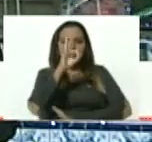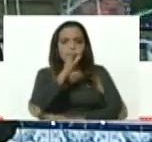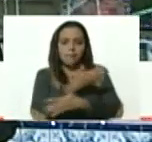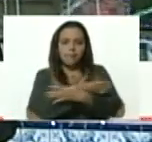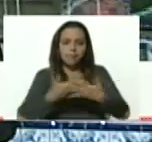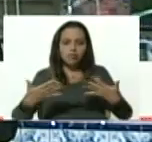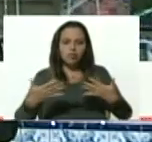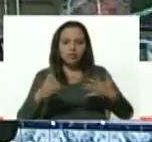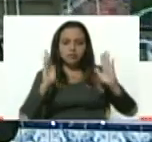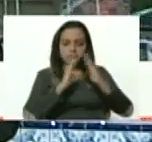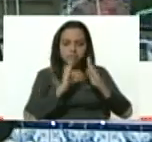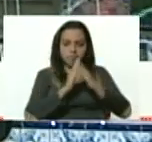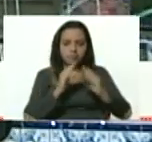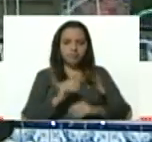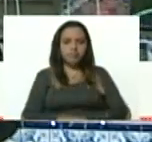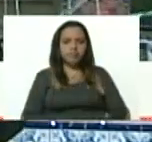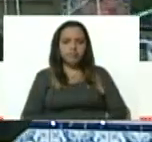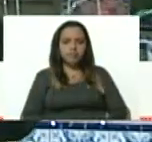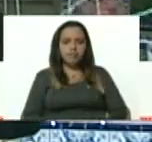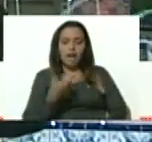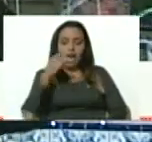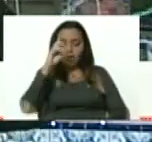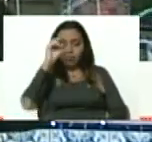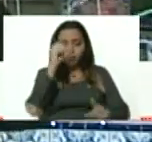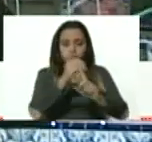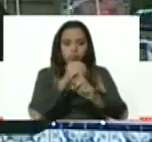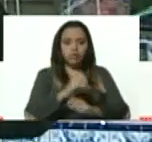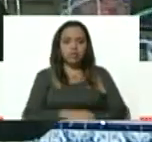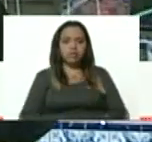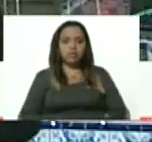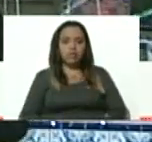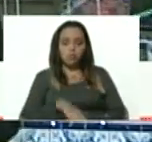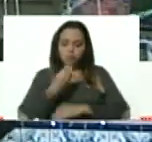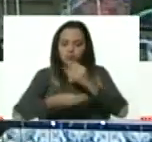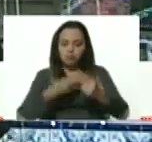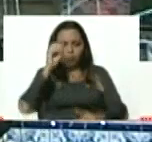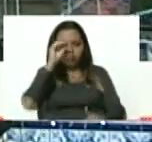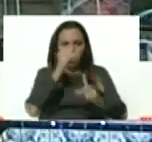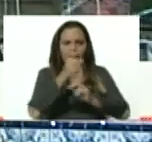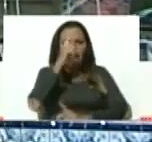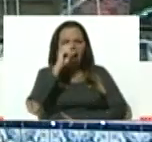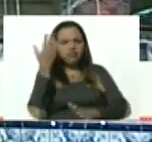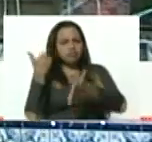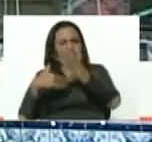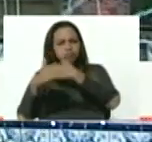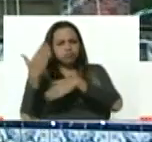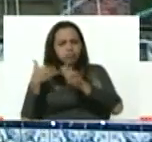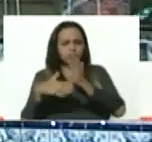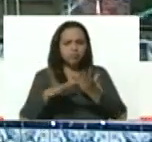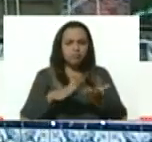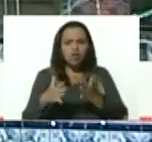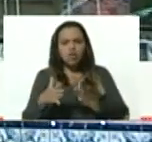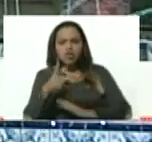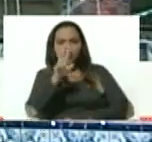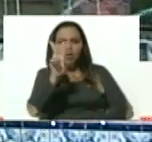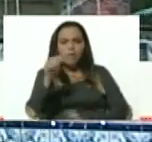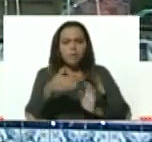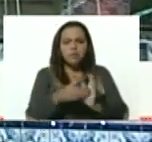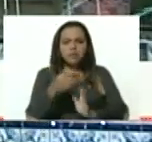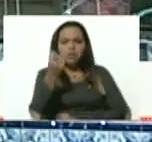viviendas. Nos puso la meta. Cuando colocó esa meta por allá por el año Menéndez, 2011...